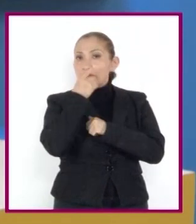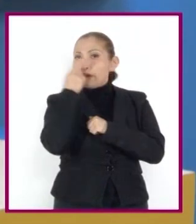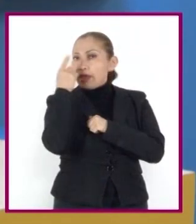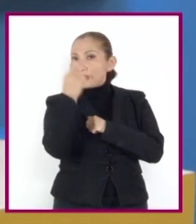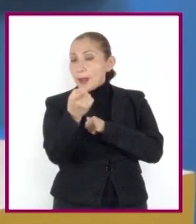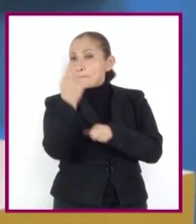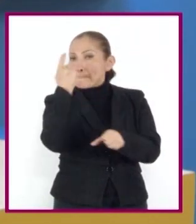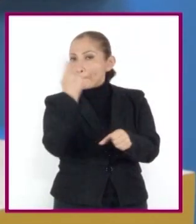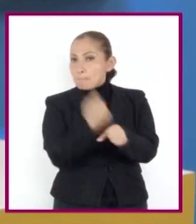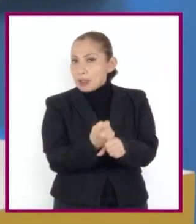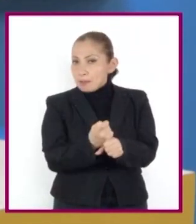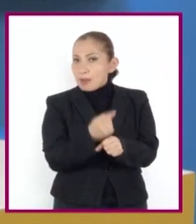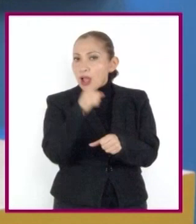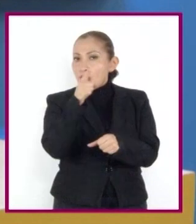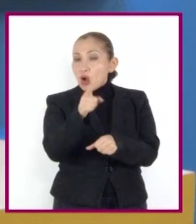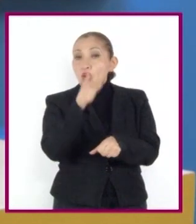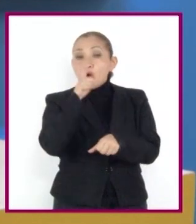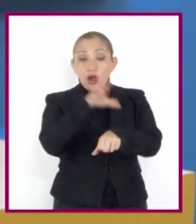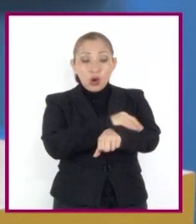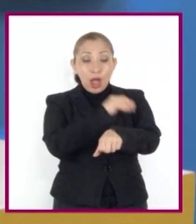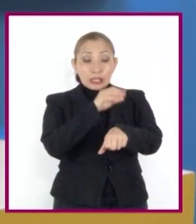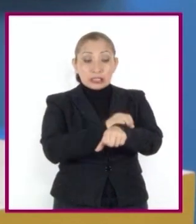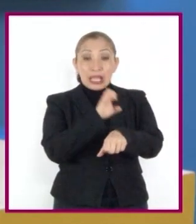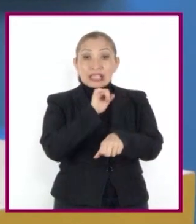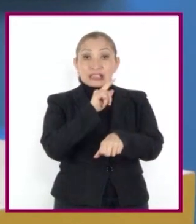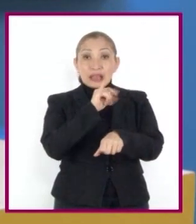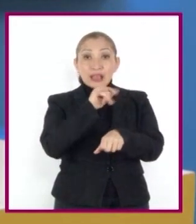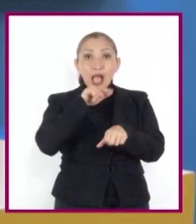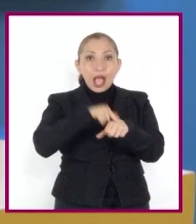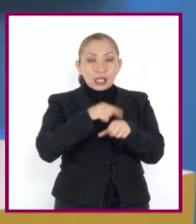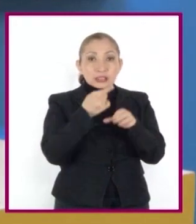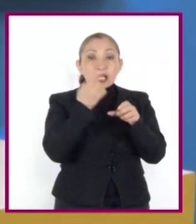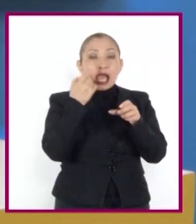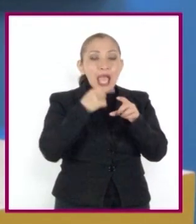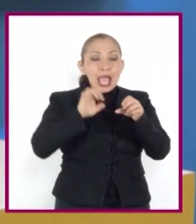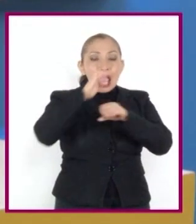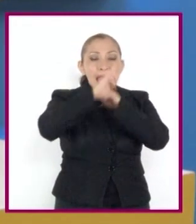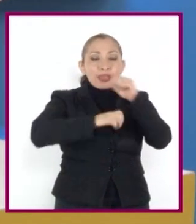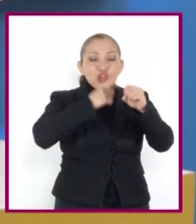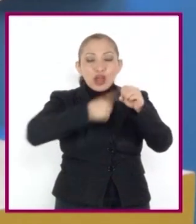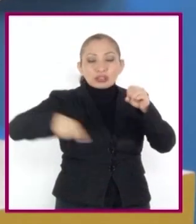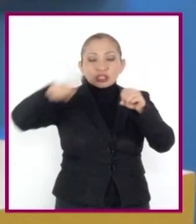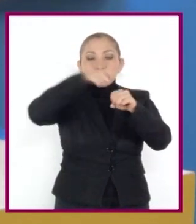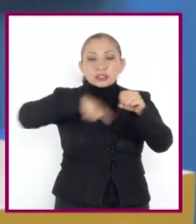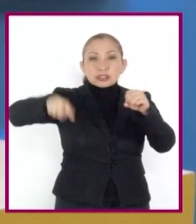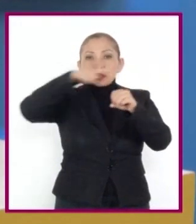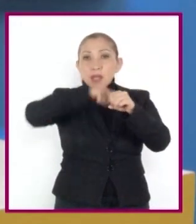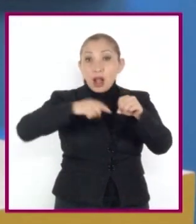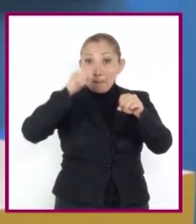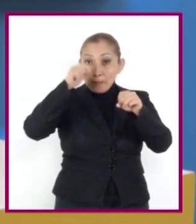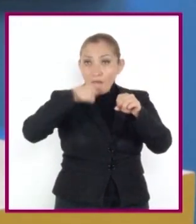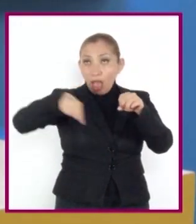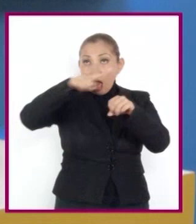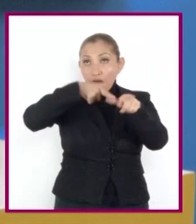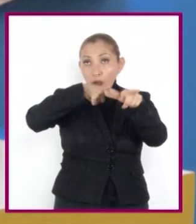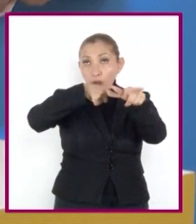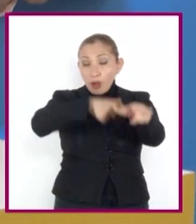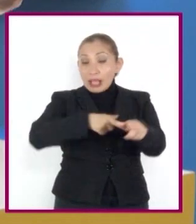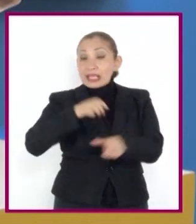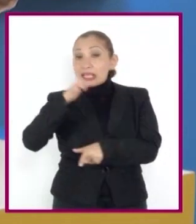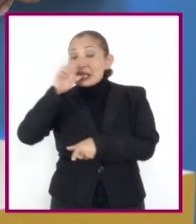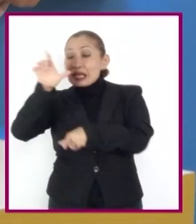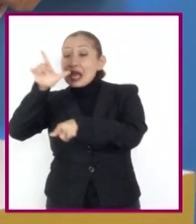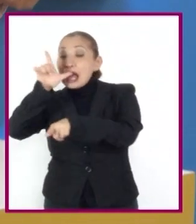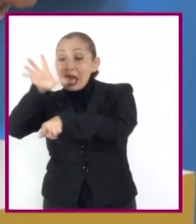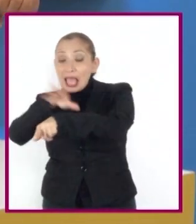decirte que en primer lugar, que la electricidad estática es un flujo de electrones pero no es constante. Y en la